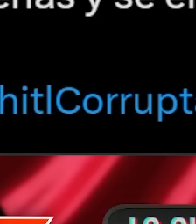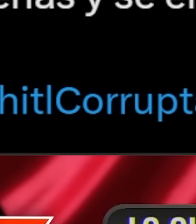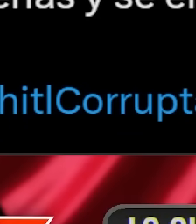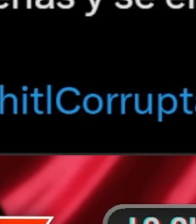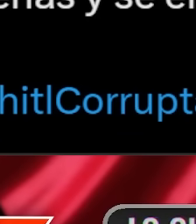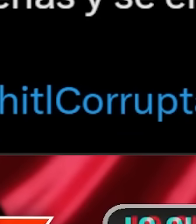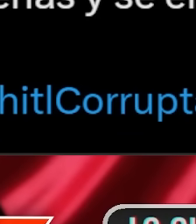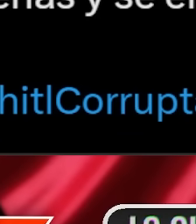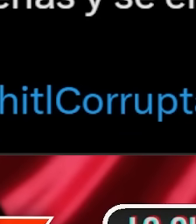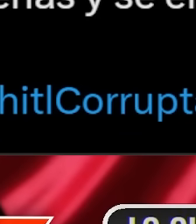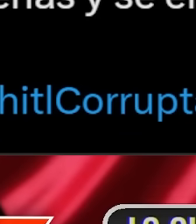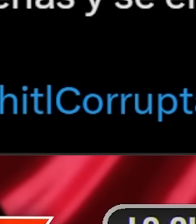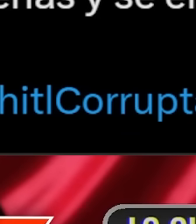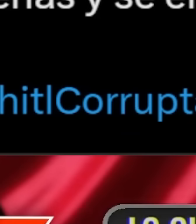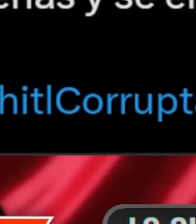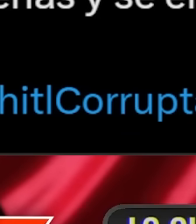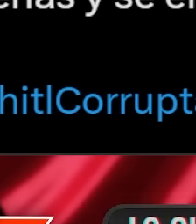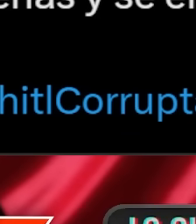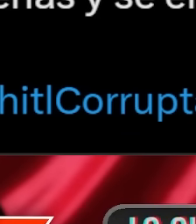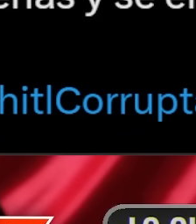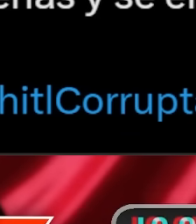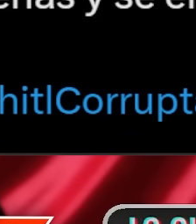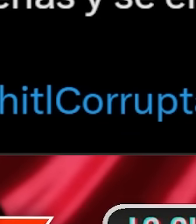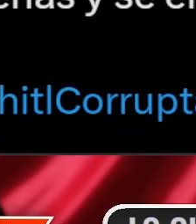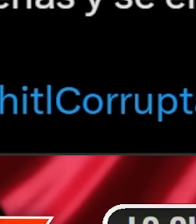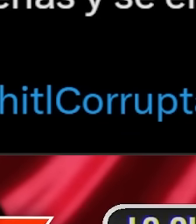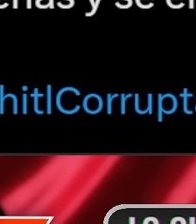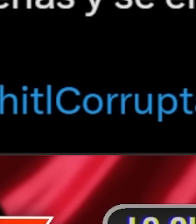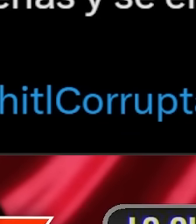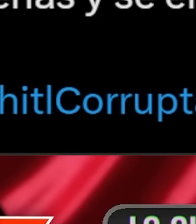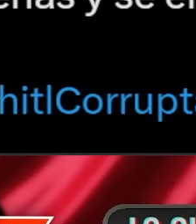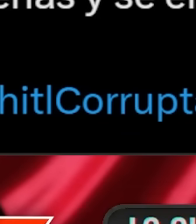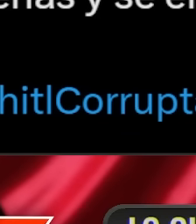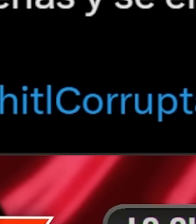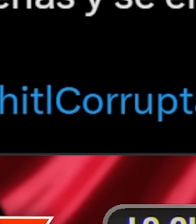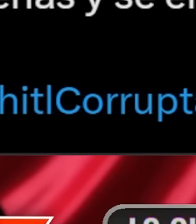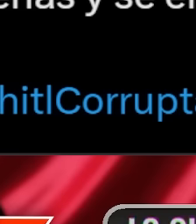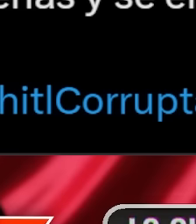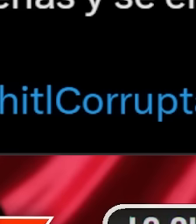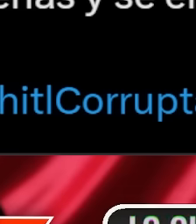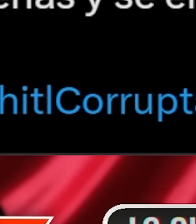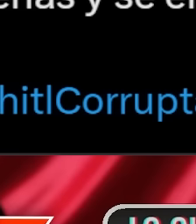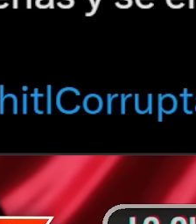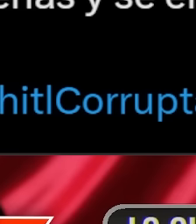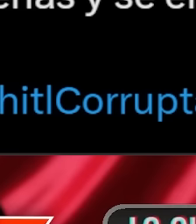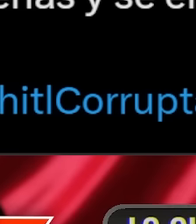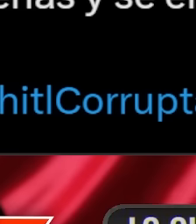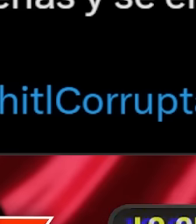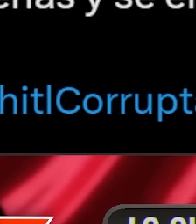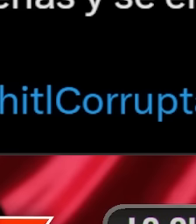Diputados. Y los diputados de Morena tuitearon esto. Dijeron, legislar es para dignificar y representar al pueblo, no